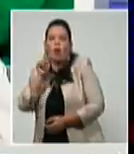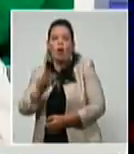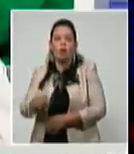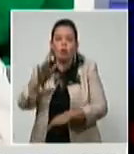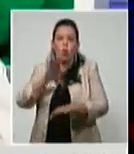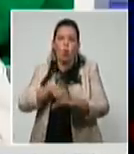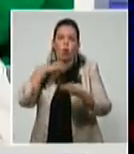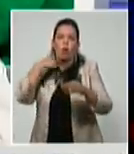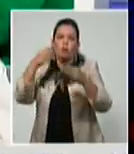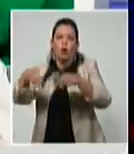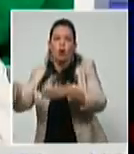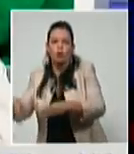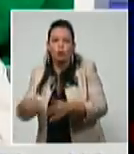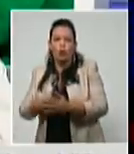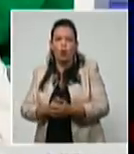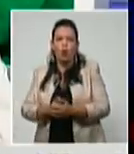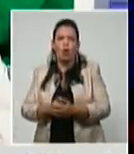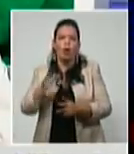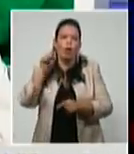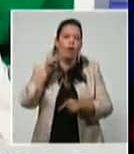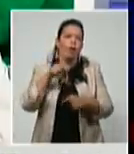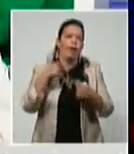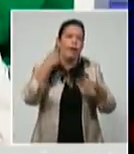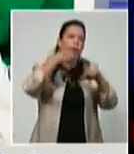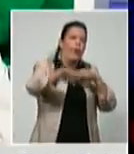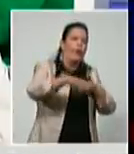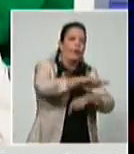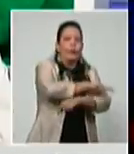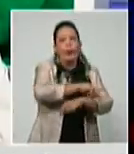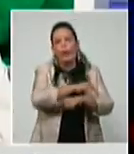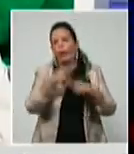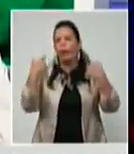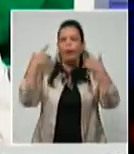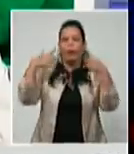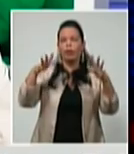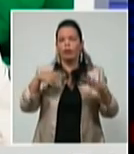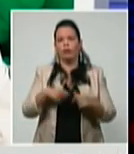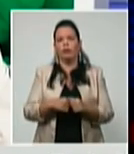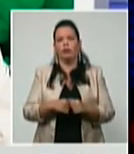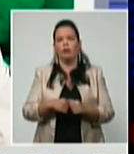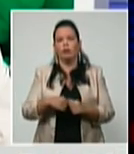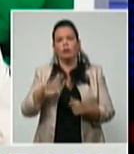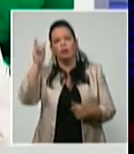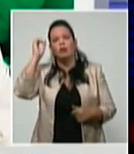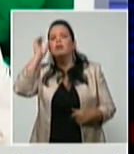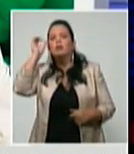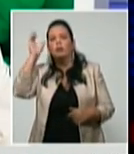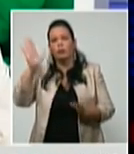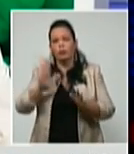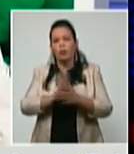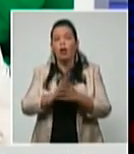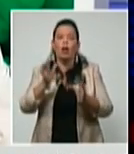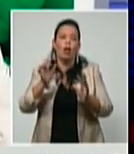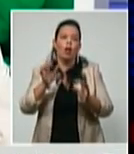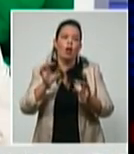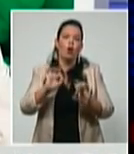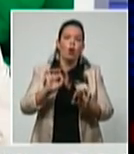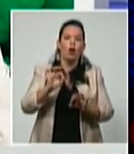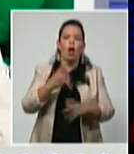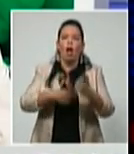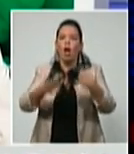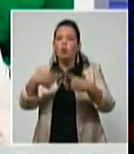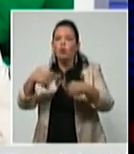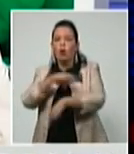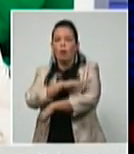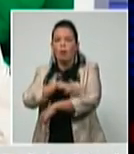competencia, que incluso es una competencia que tiene un trasfondo económico, porque los que producen esto